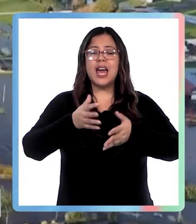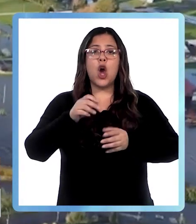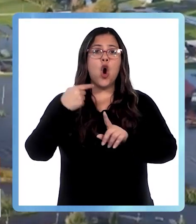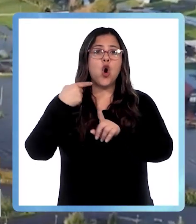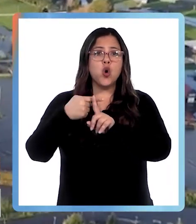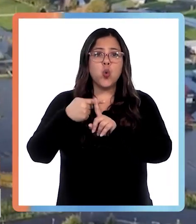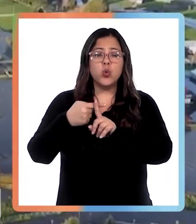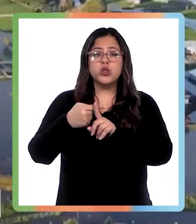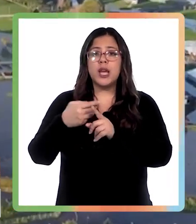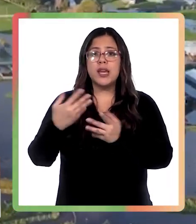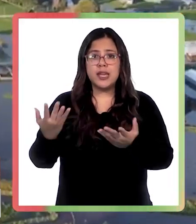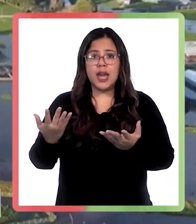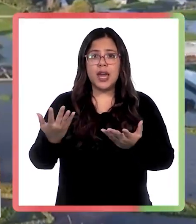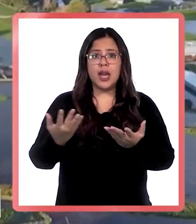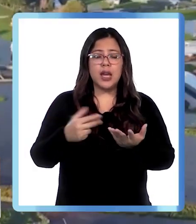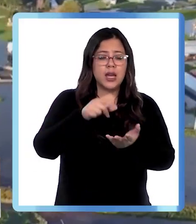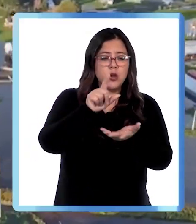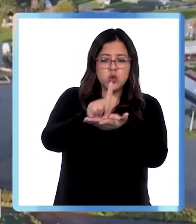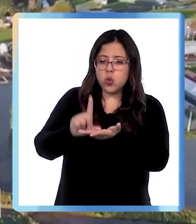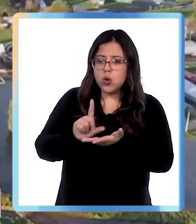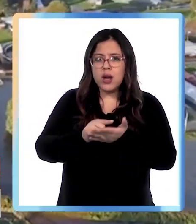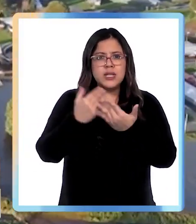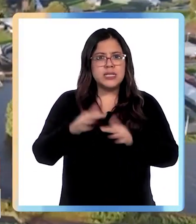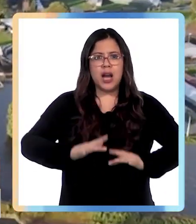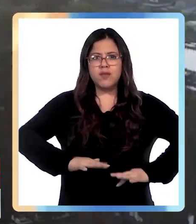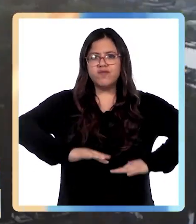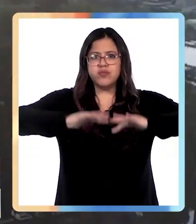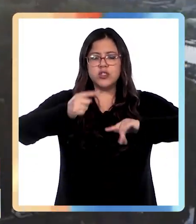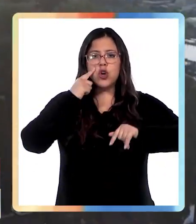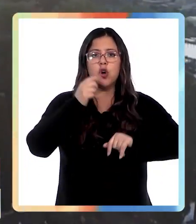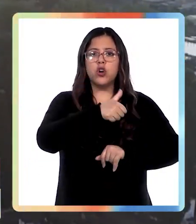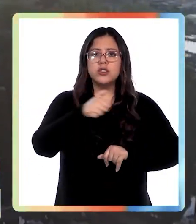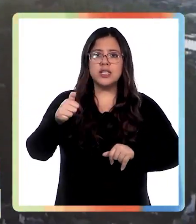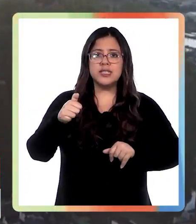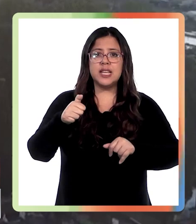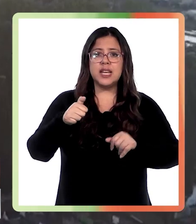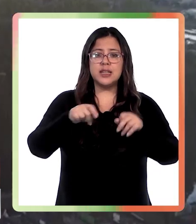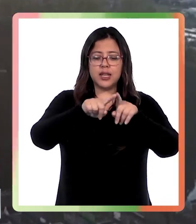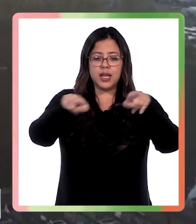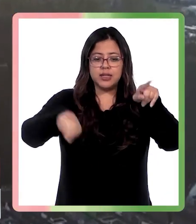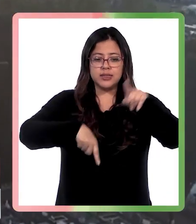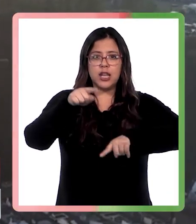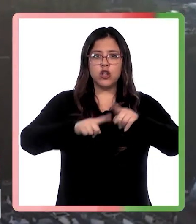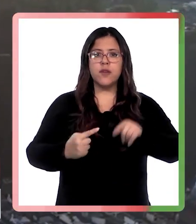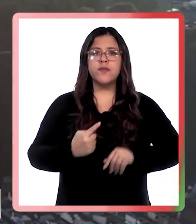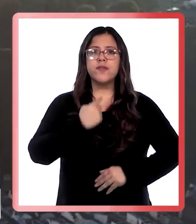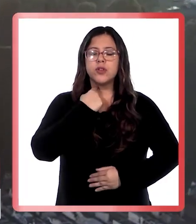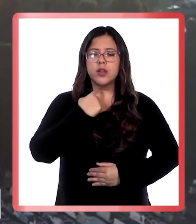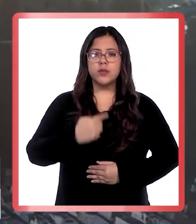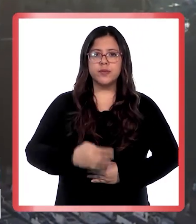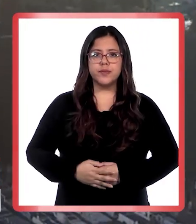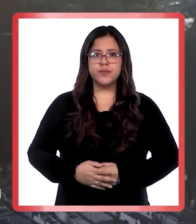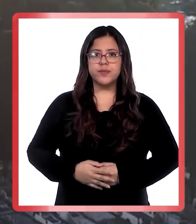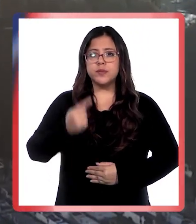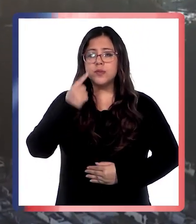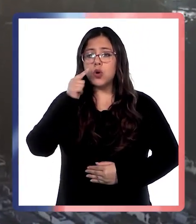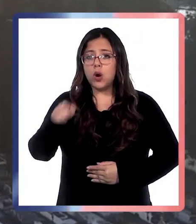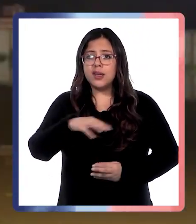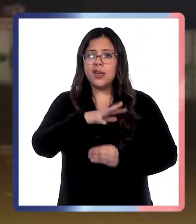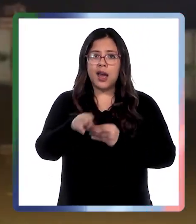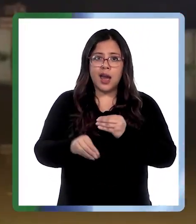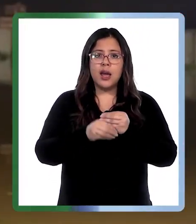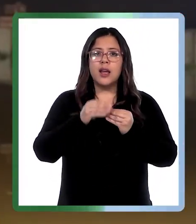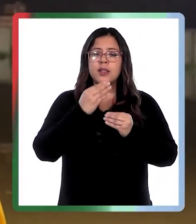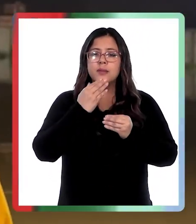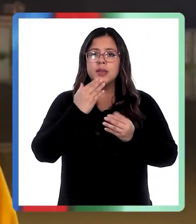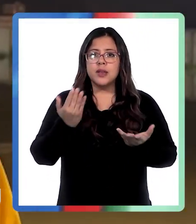inundó sectores urbanos y Rurales el alcalde Alexis Pineda dijo que son 600 las hectáreas afectadas a eso